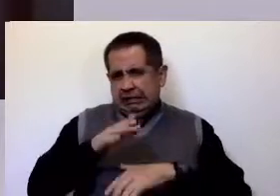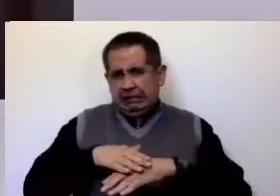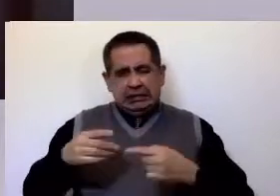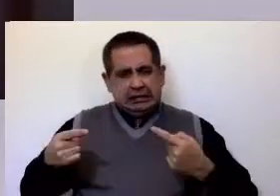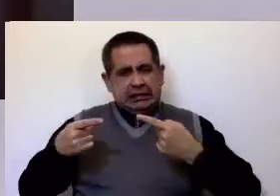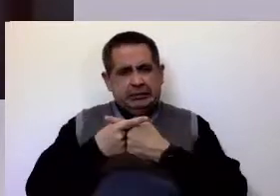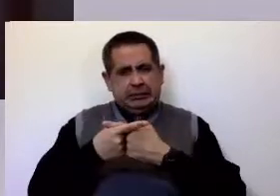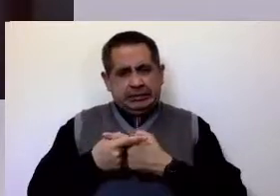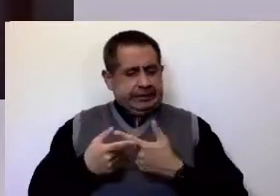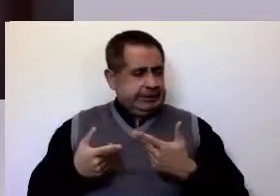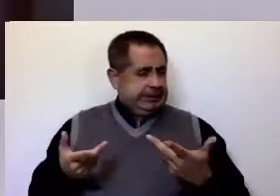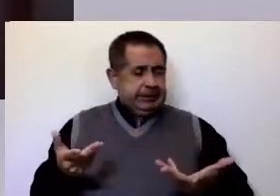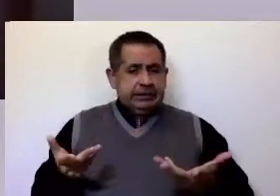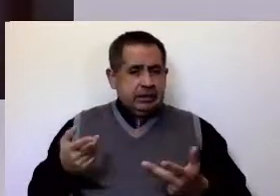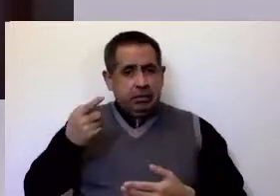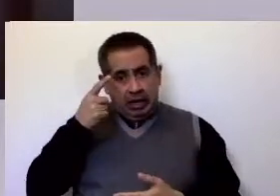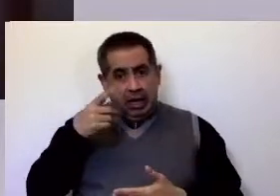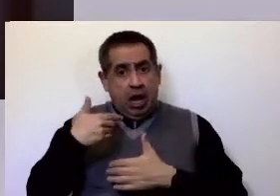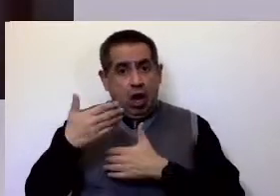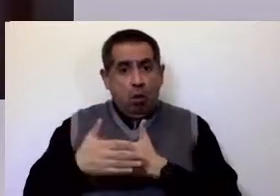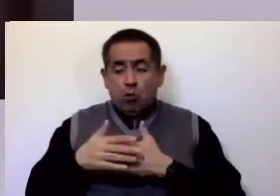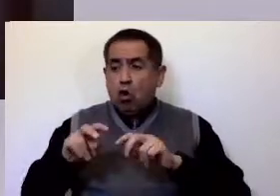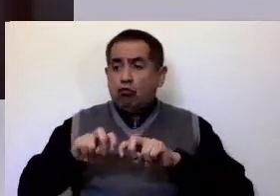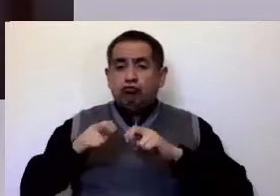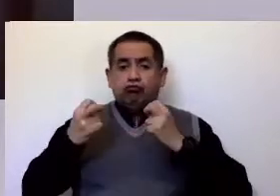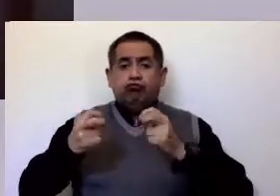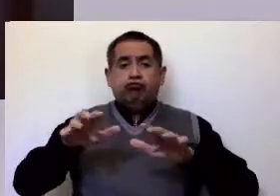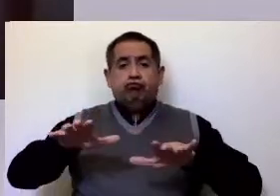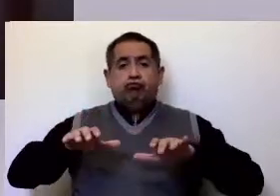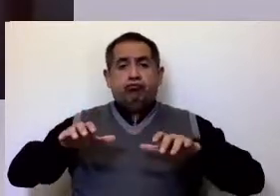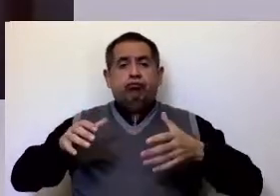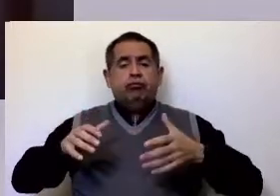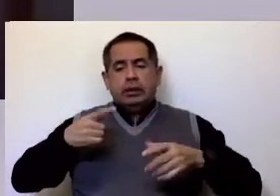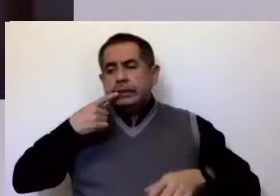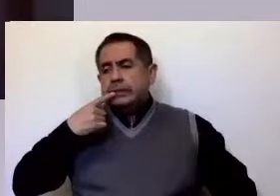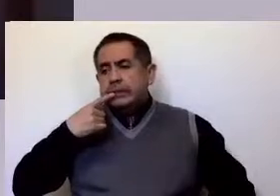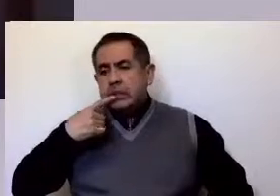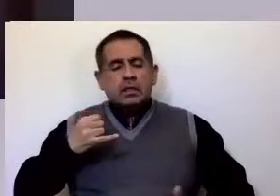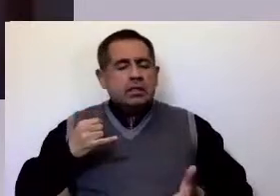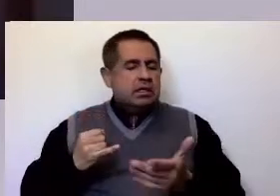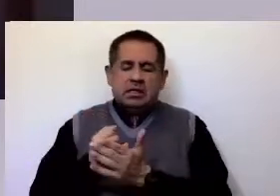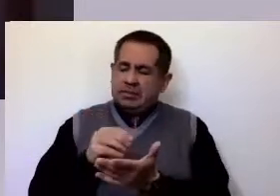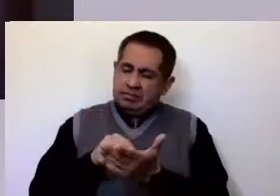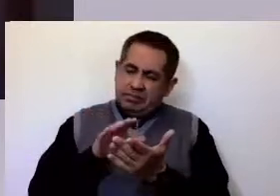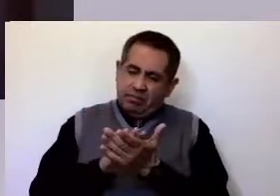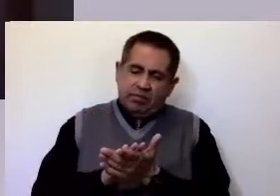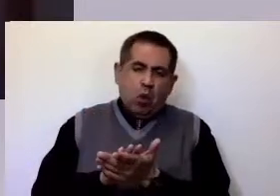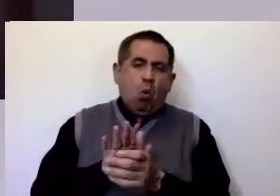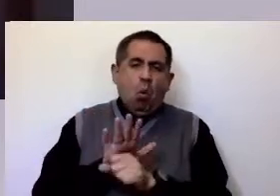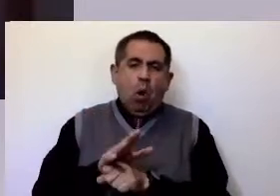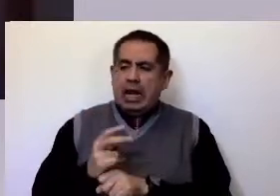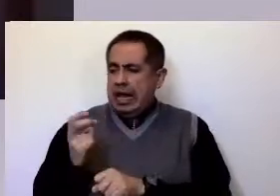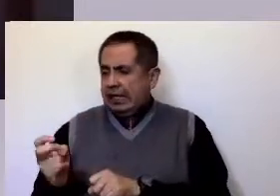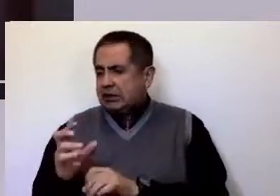para que en la discusión en el pleno se determine cuál es el criterio que debe de prevalecer tomando en cuenta a